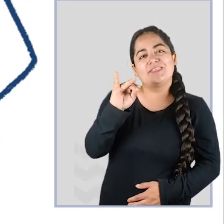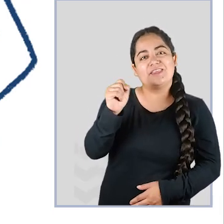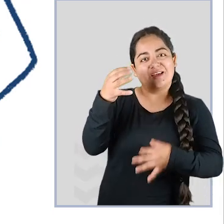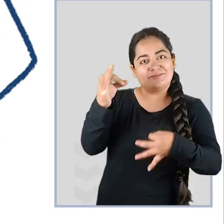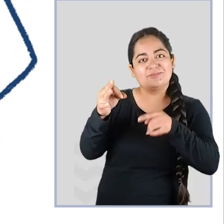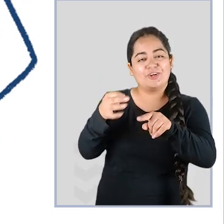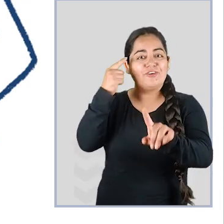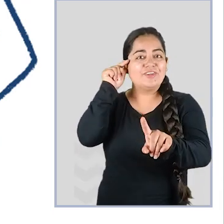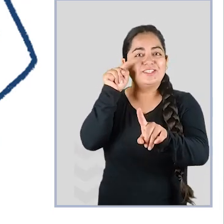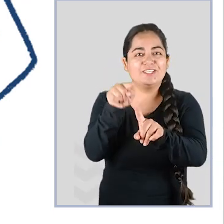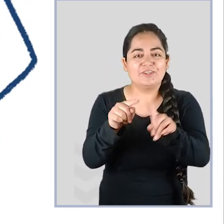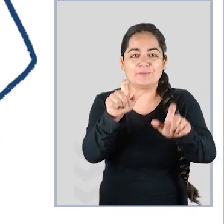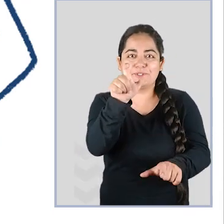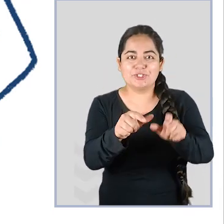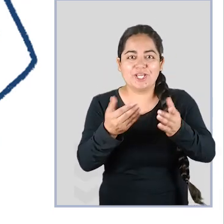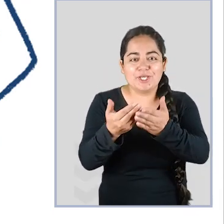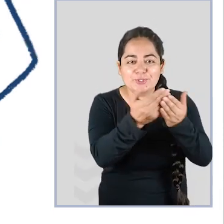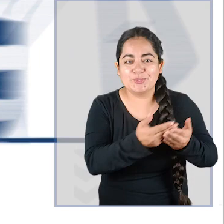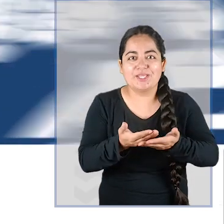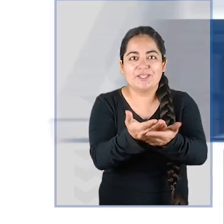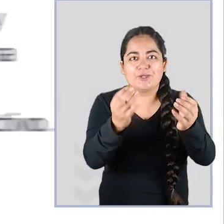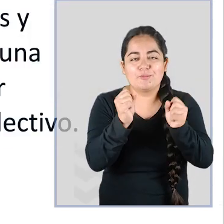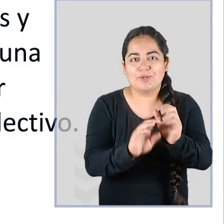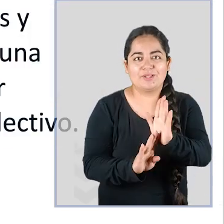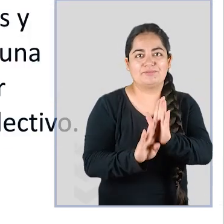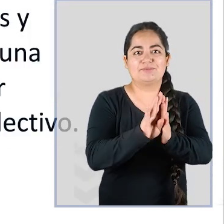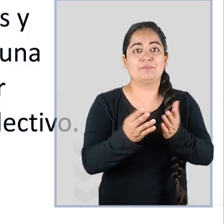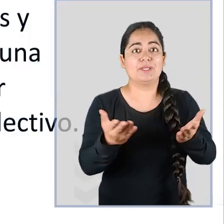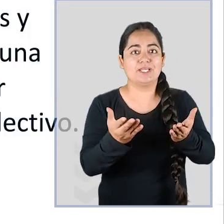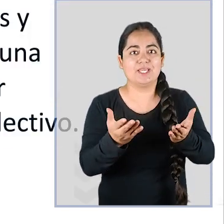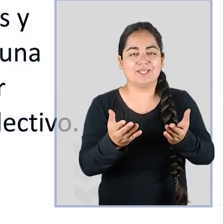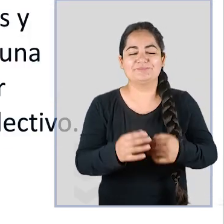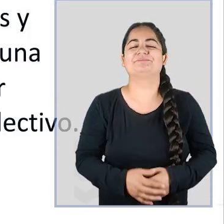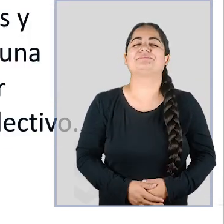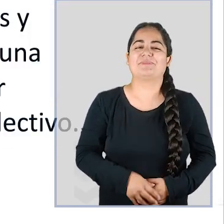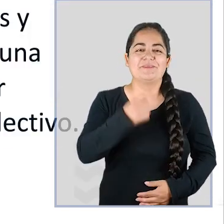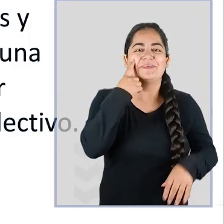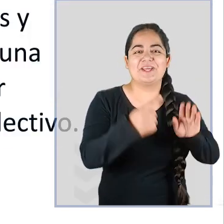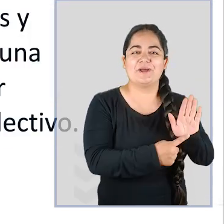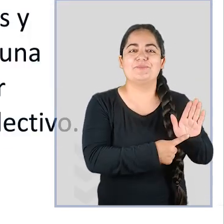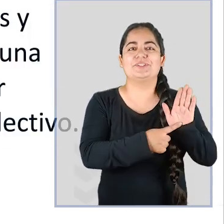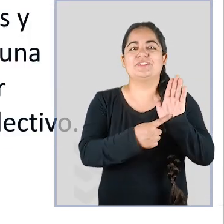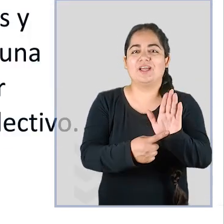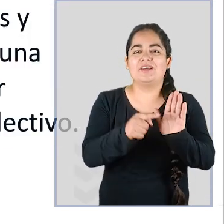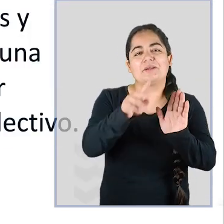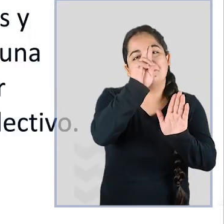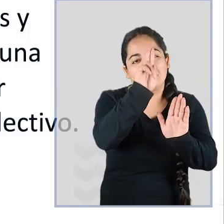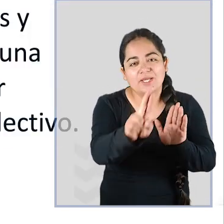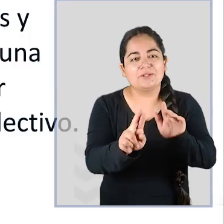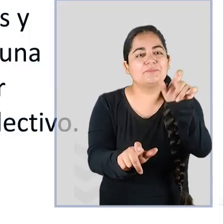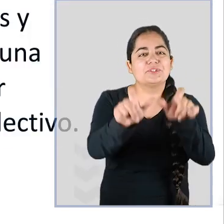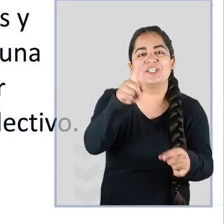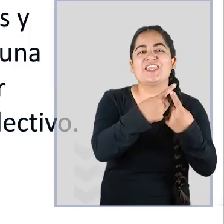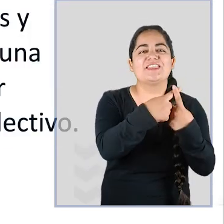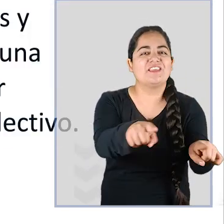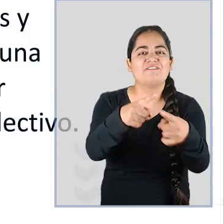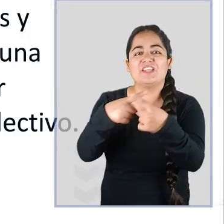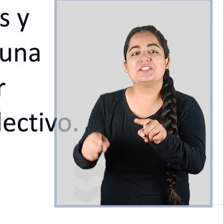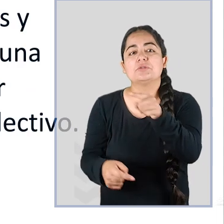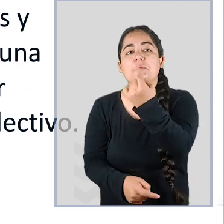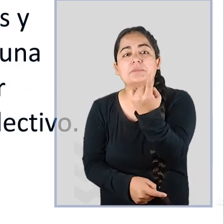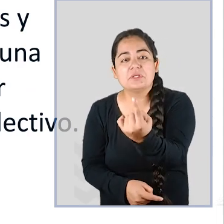escuelas desarrollen en el grupo de estudiantes las capacidades para respetar y valorar las diferencias y particularidades de los